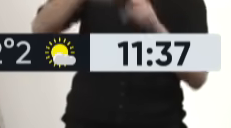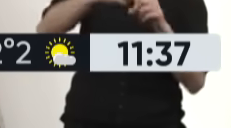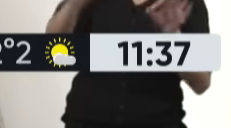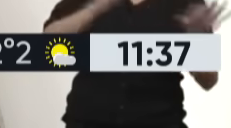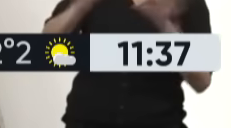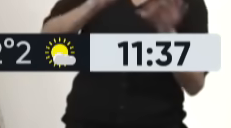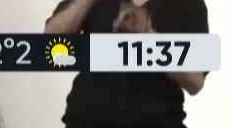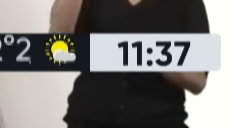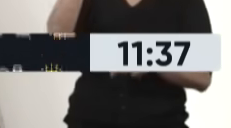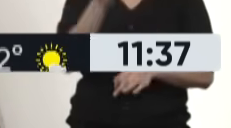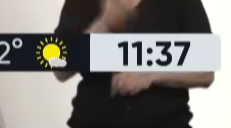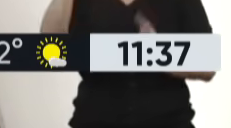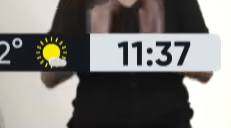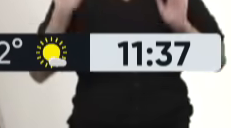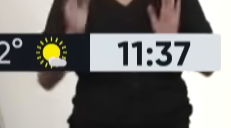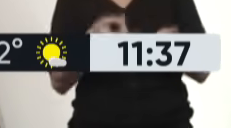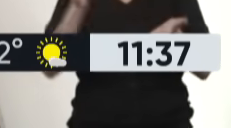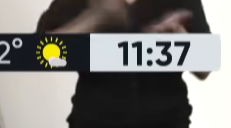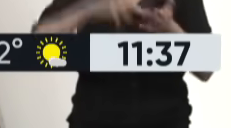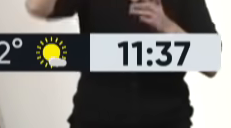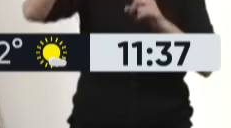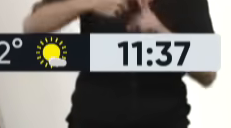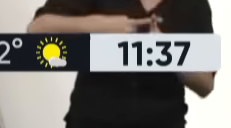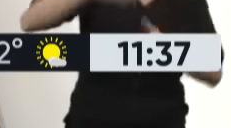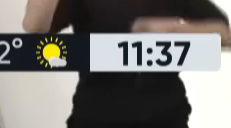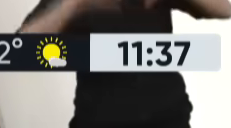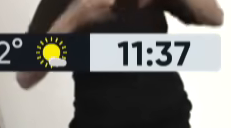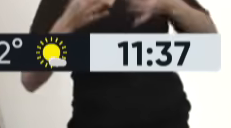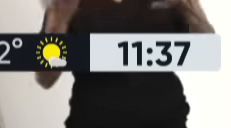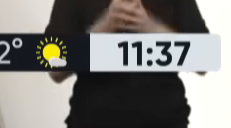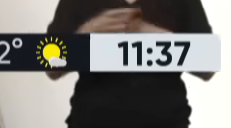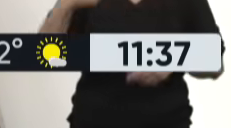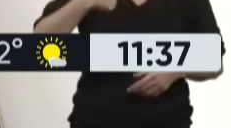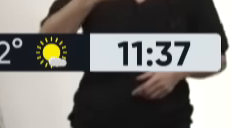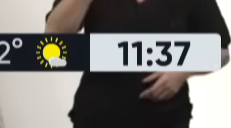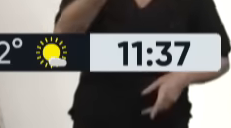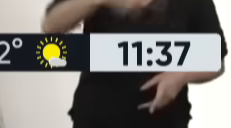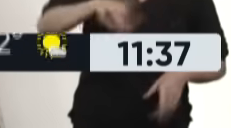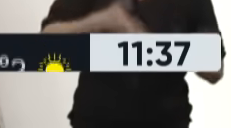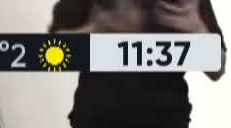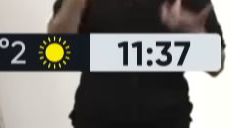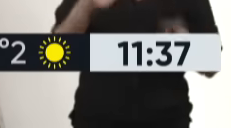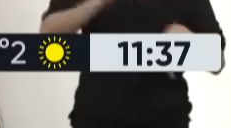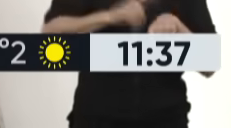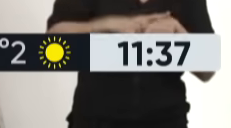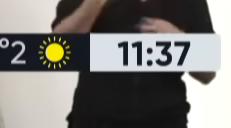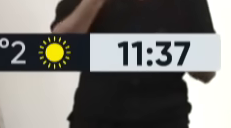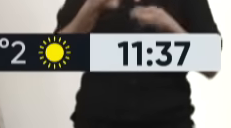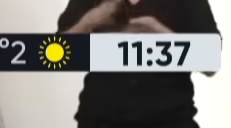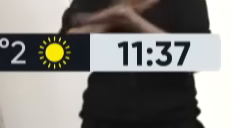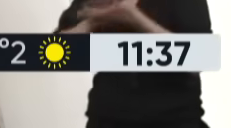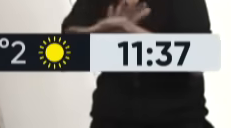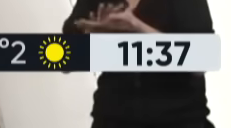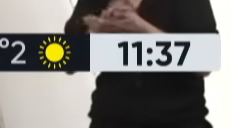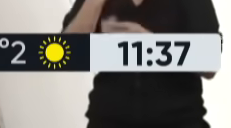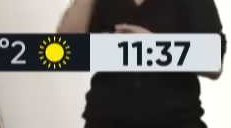la coparticipación. Quería saber si hay alguna negociación en trámite para que Nación, con aquellas provincias que sí adhieren